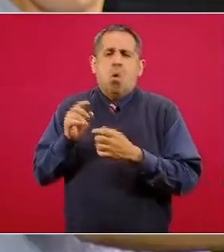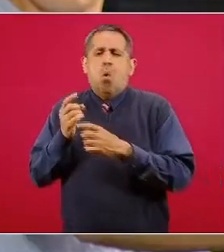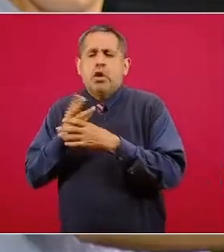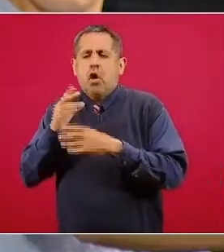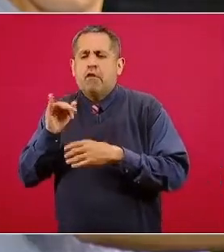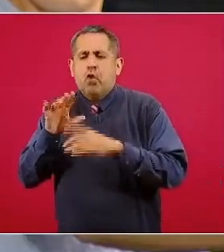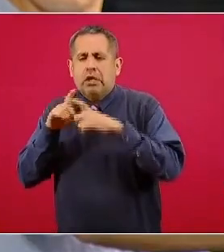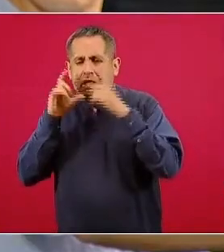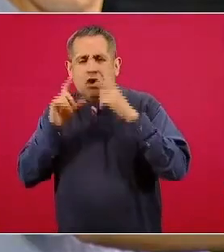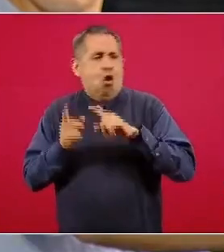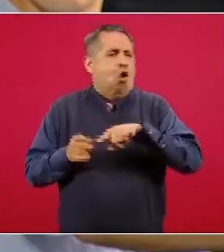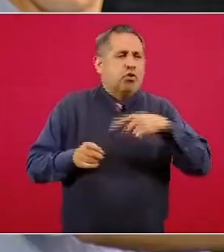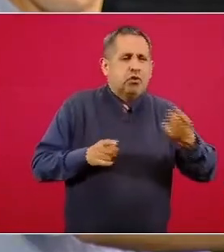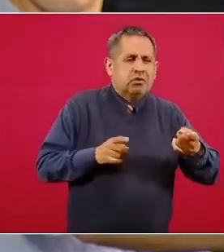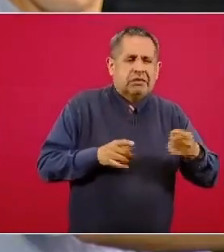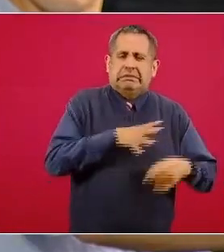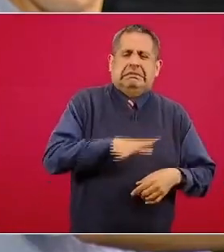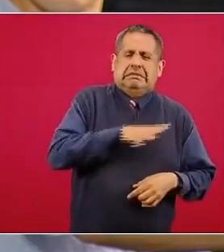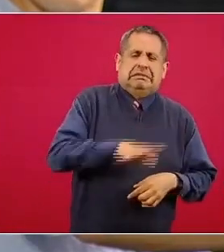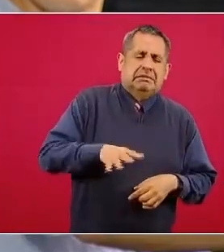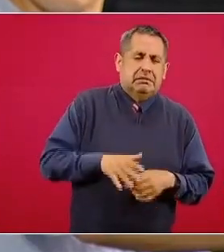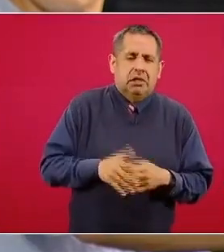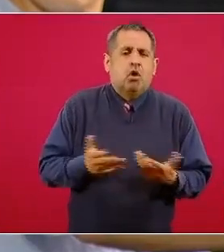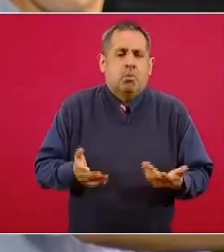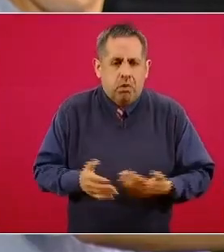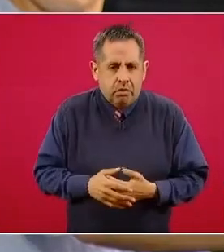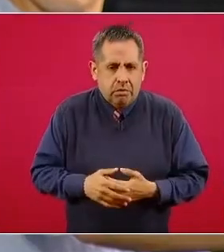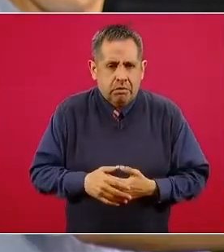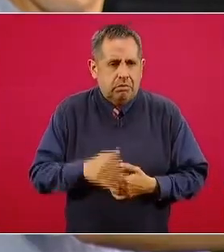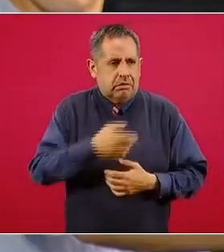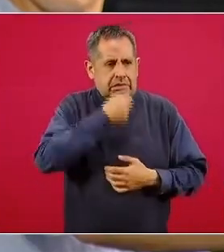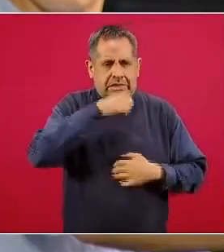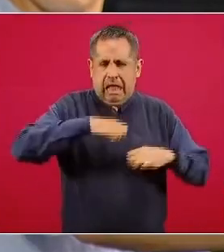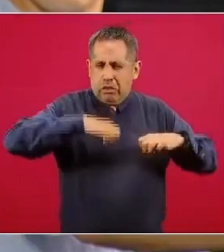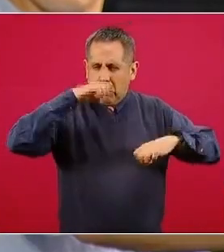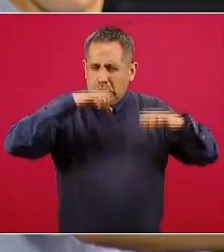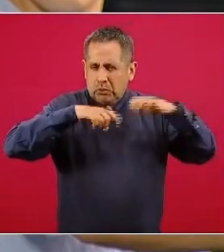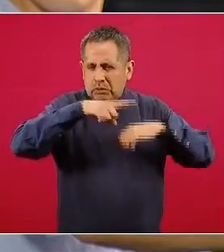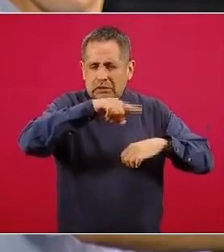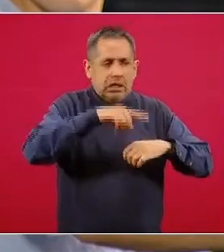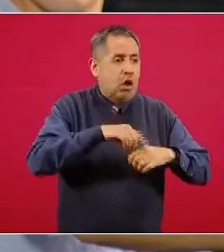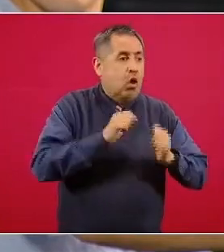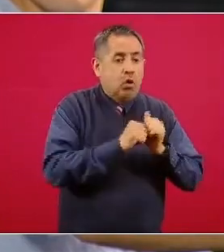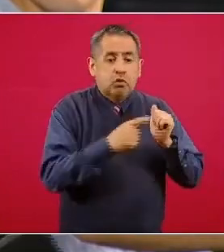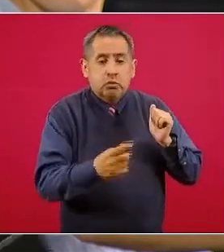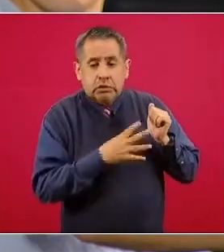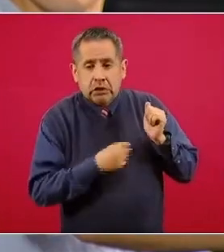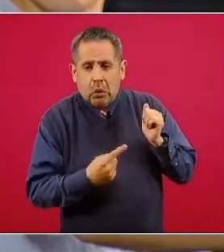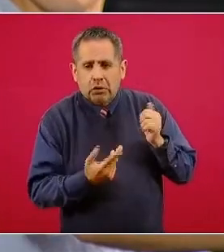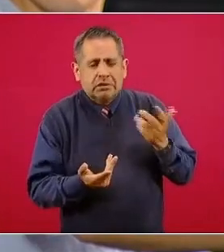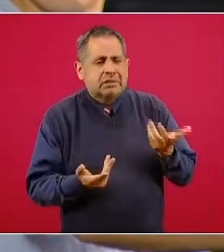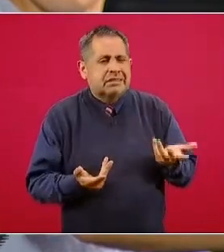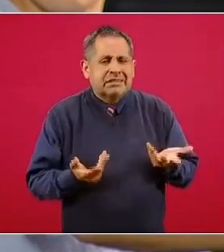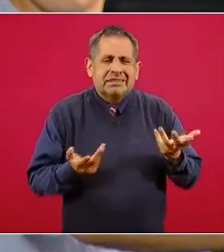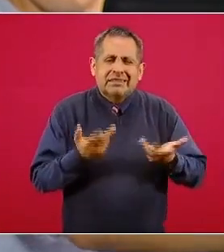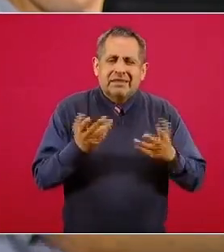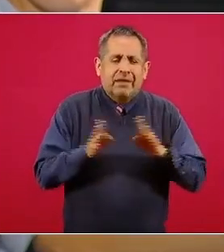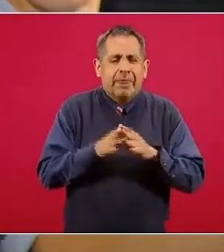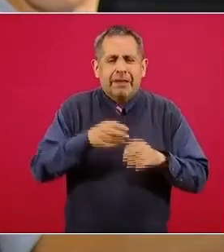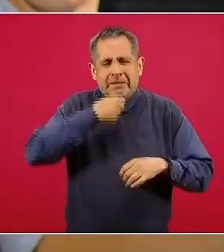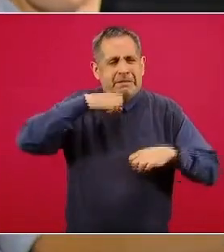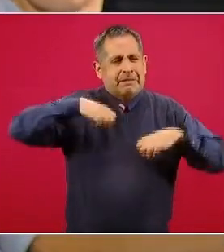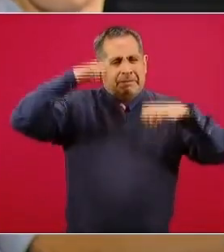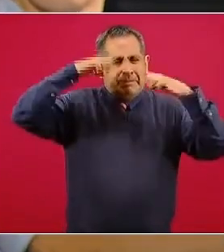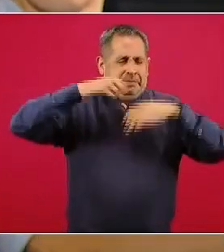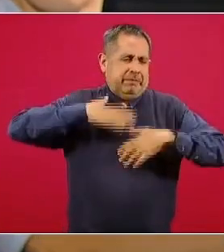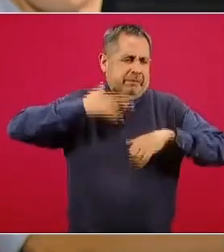vacuna? ¿Cómo llegar a ellos? Y más que nada cuando son tal vez ya adultos que tienen niños pequeños, quizá como dicen, como adulto ya